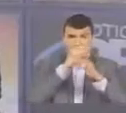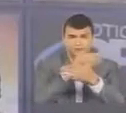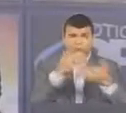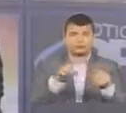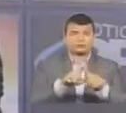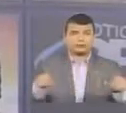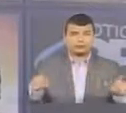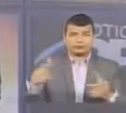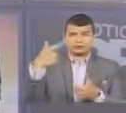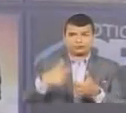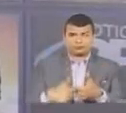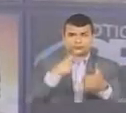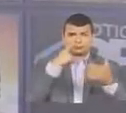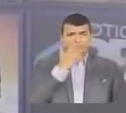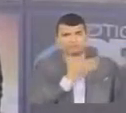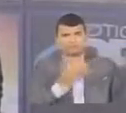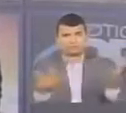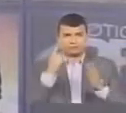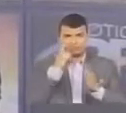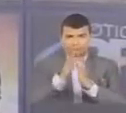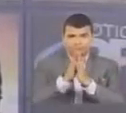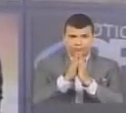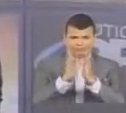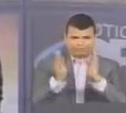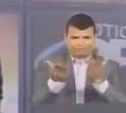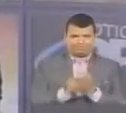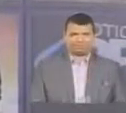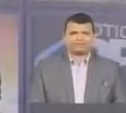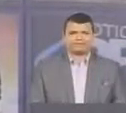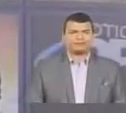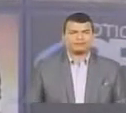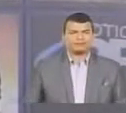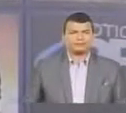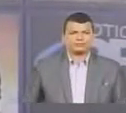semifinalistas. Escuchemos la voz de uno de los protagonistas, los estudiantes.